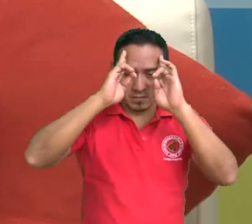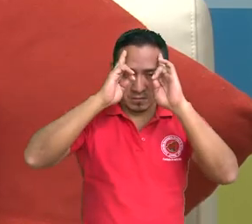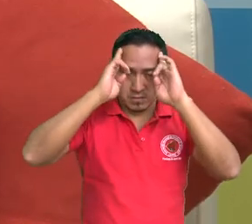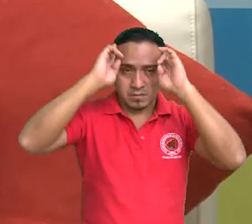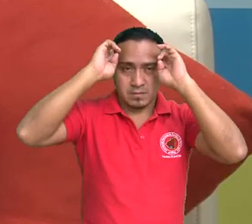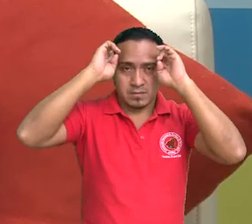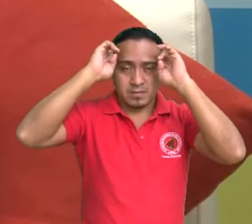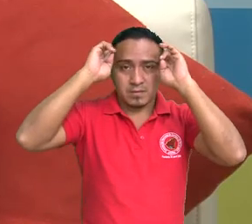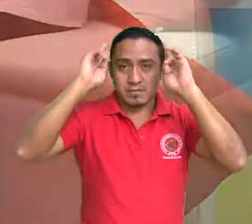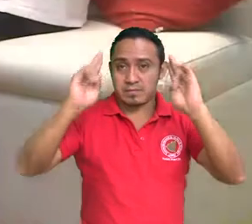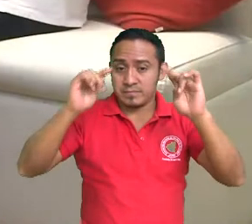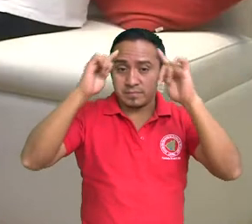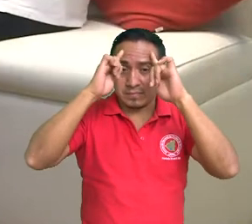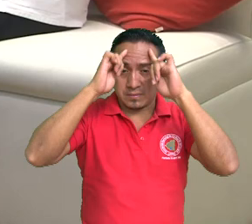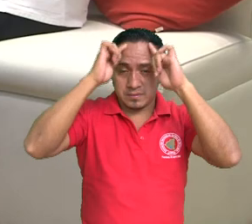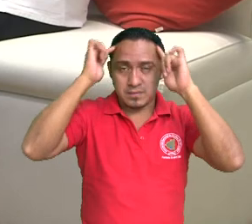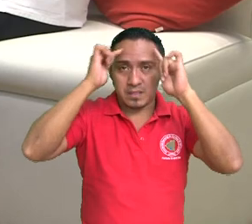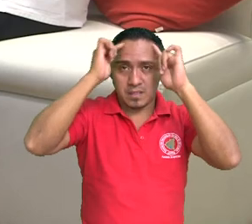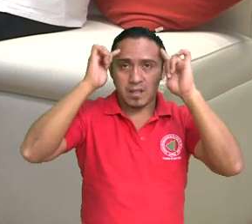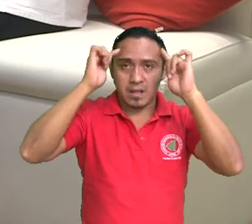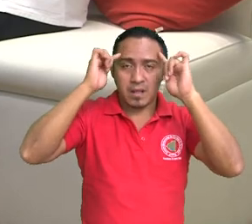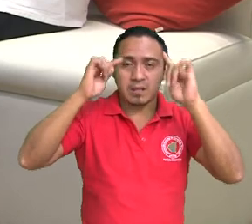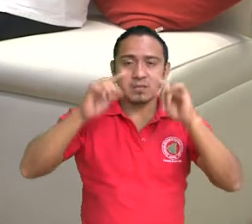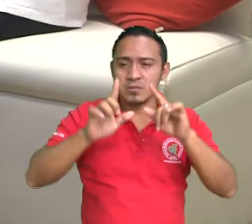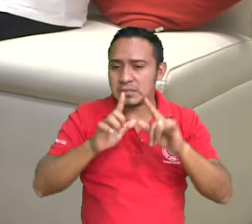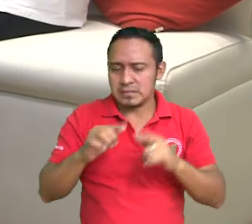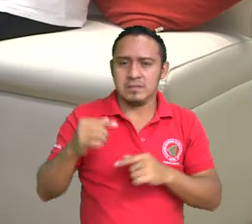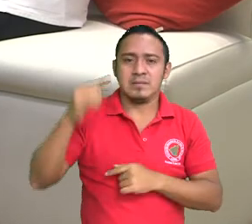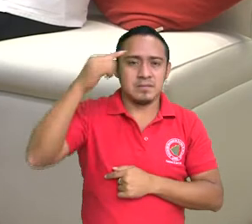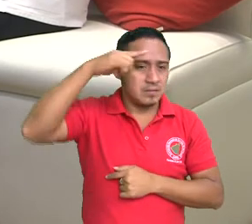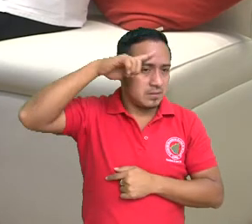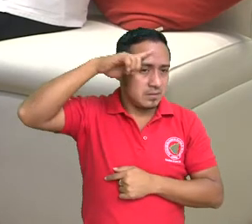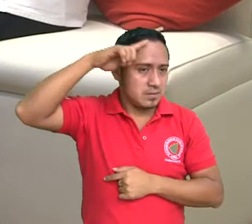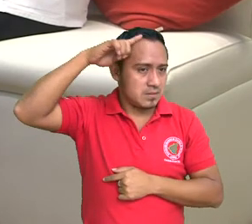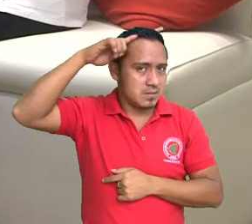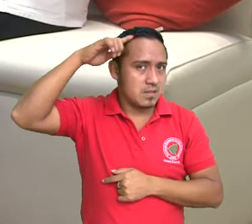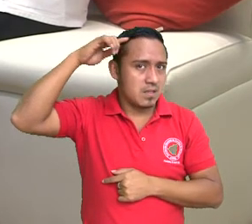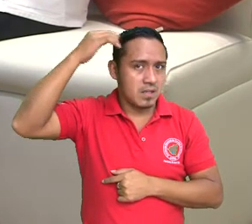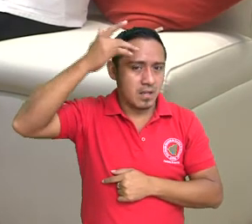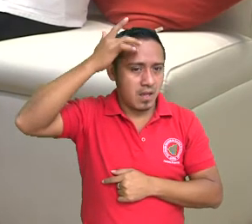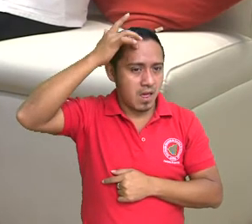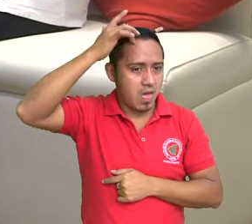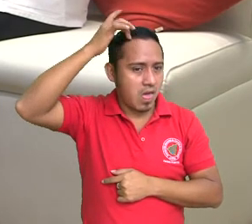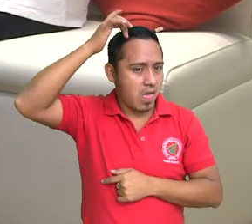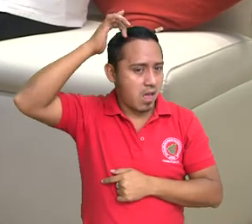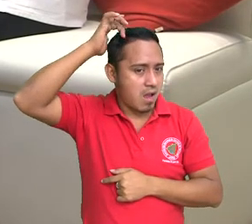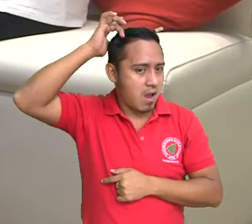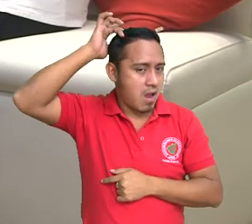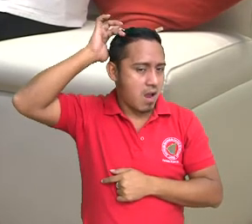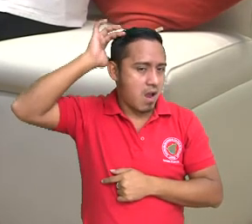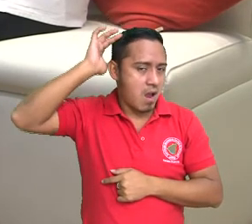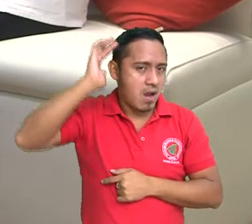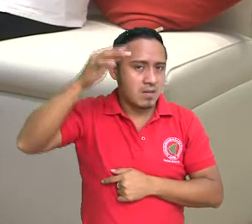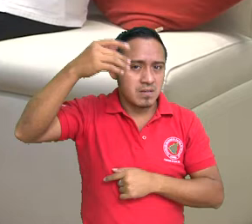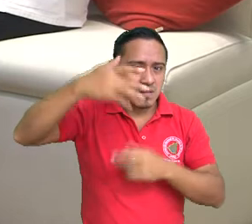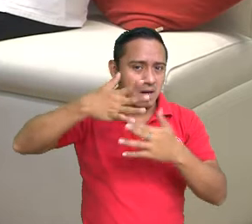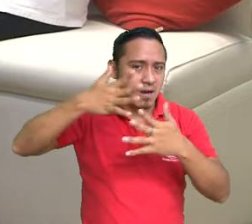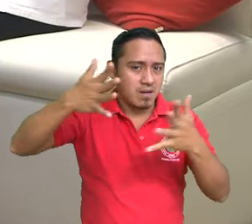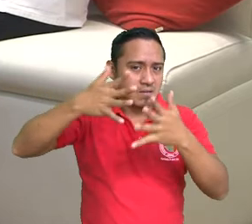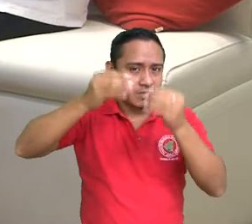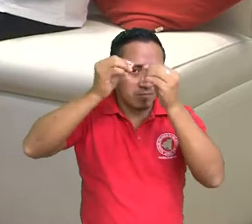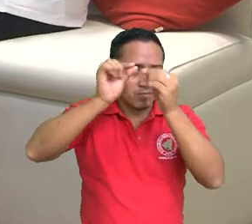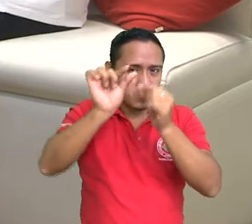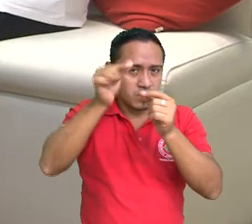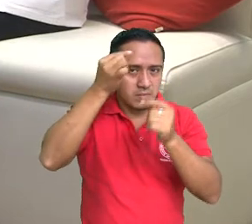de la cabeza. Entonces nosotros lo que vamos a observar son áreas de caída o las entradas que se van pronunciando cada vez